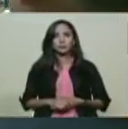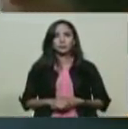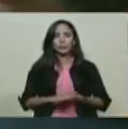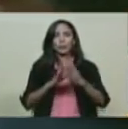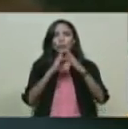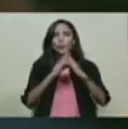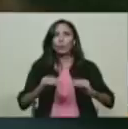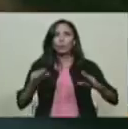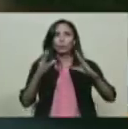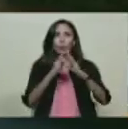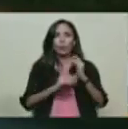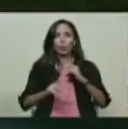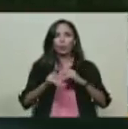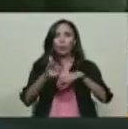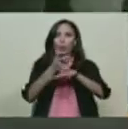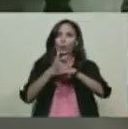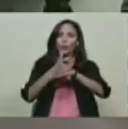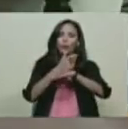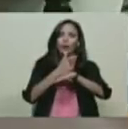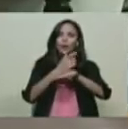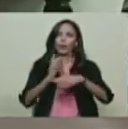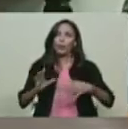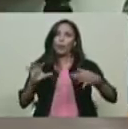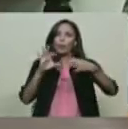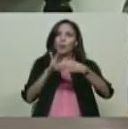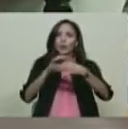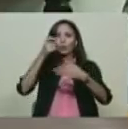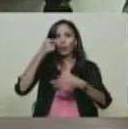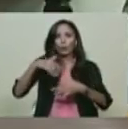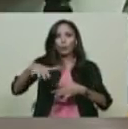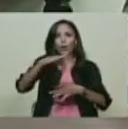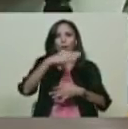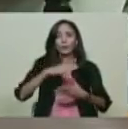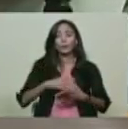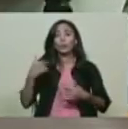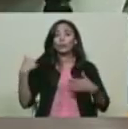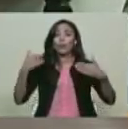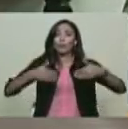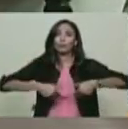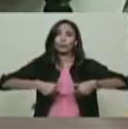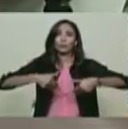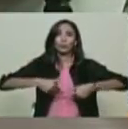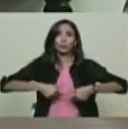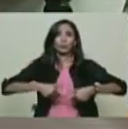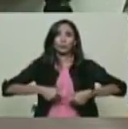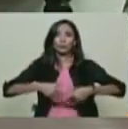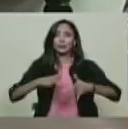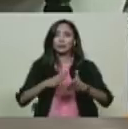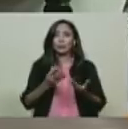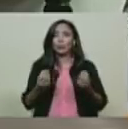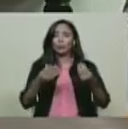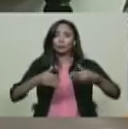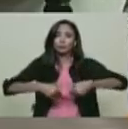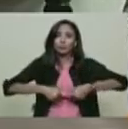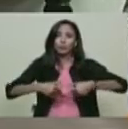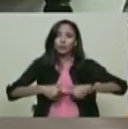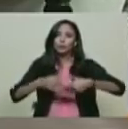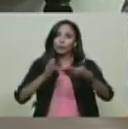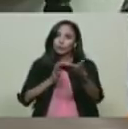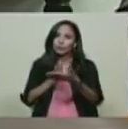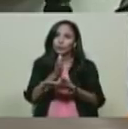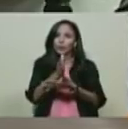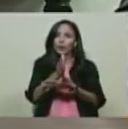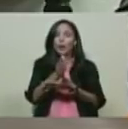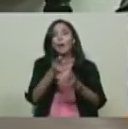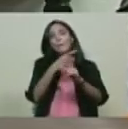Todos tenemos que gobernar junto al pueblo de manera orgánica. Yo he hecho un gran esfuerzo para avanzar en esa dirección, pero hay que